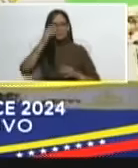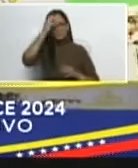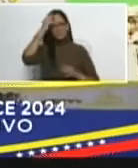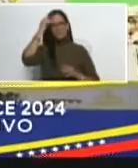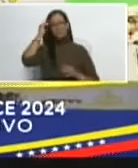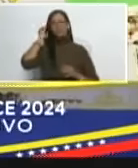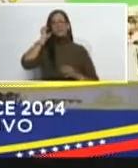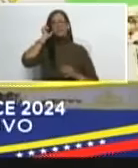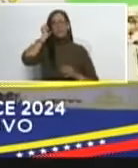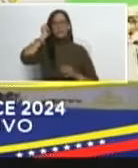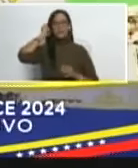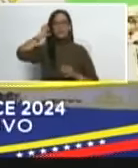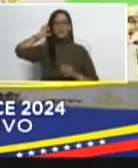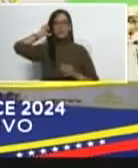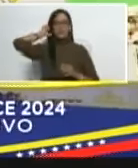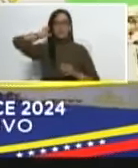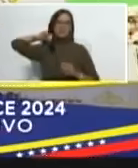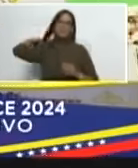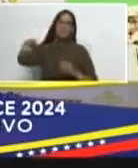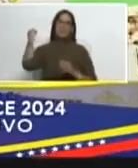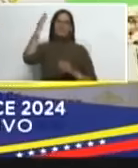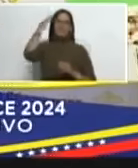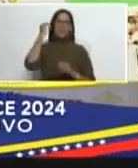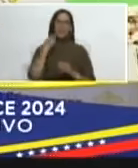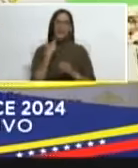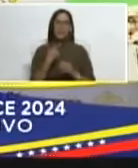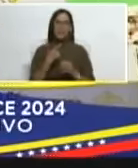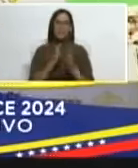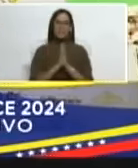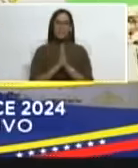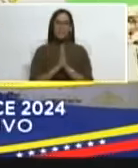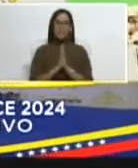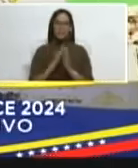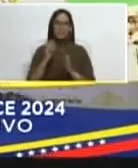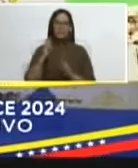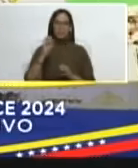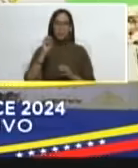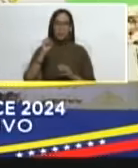¿Ustedes saben qué le dijo Santo Tomás a nuestro Señor Jesucristo?